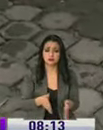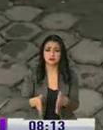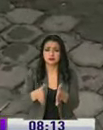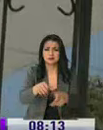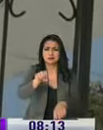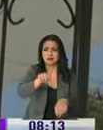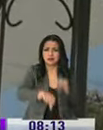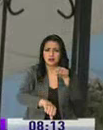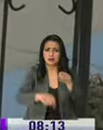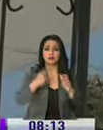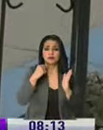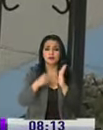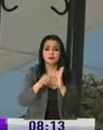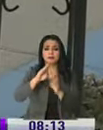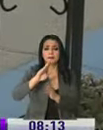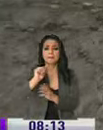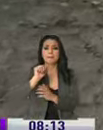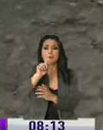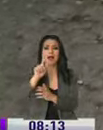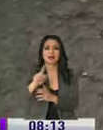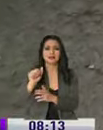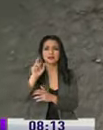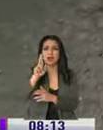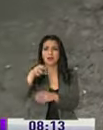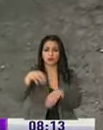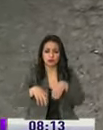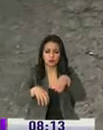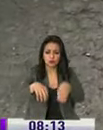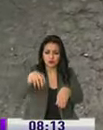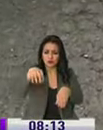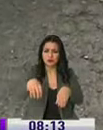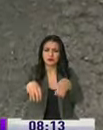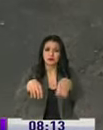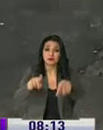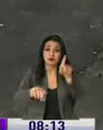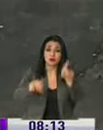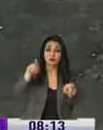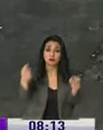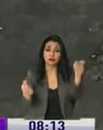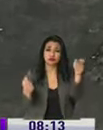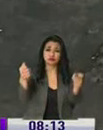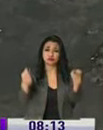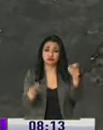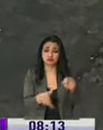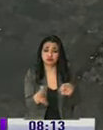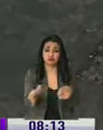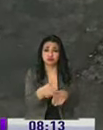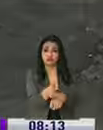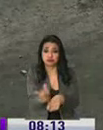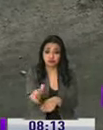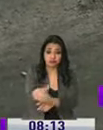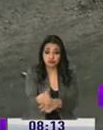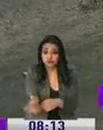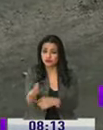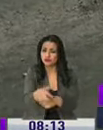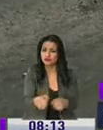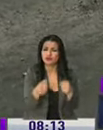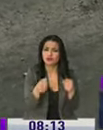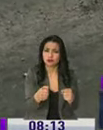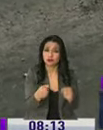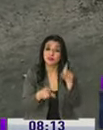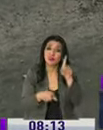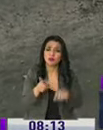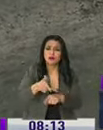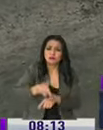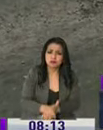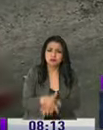ellas es la Balsar, que se encuentra llena de baches. Algunos conductores que circulan por la vía alcanzan a esquivar los huecos, mientras que otros caen en